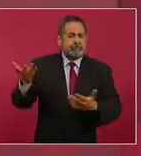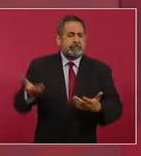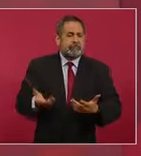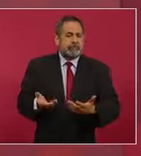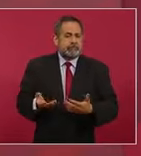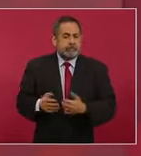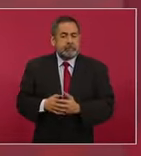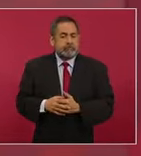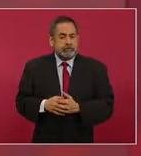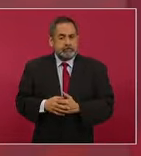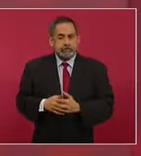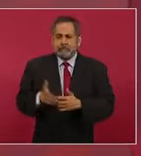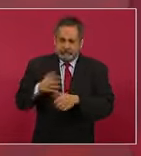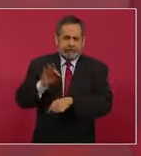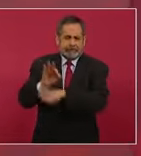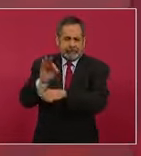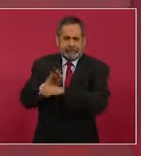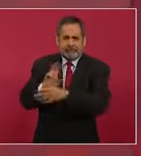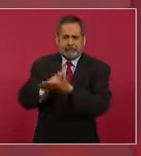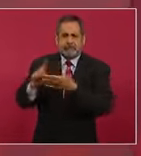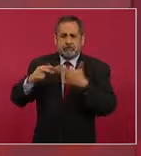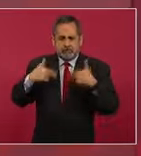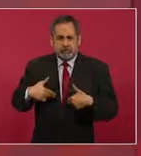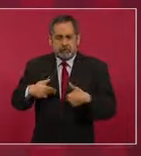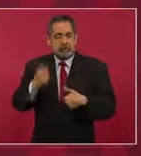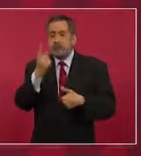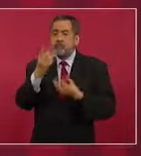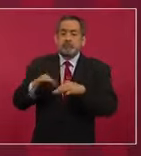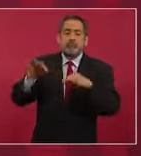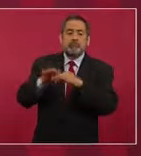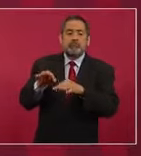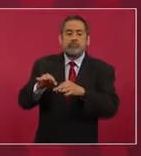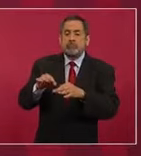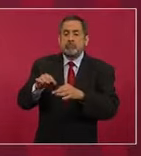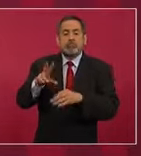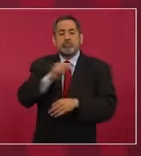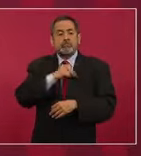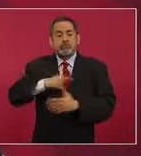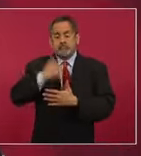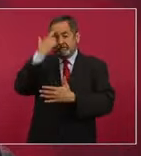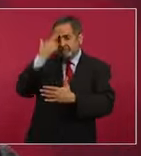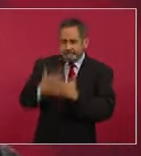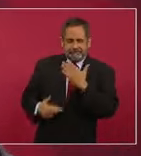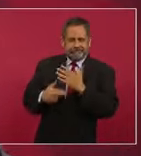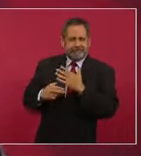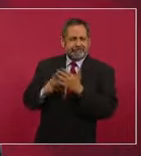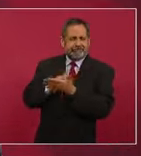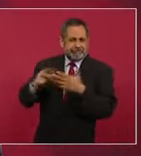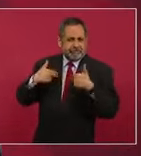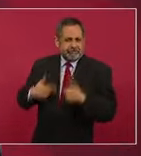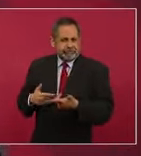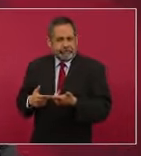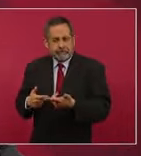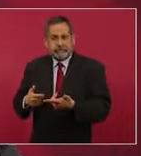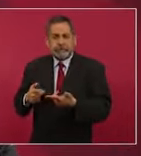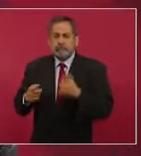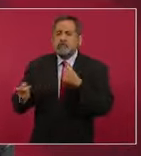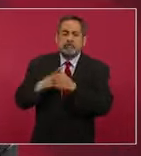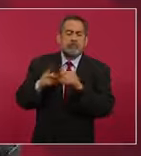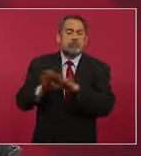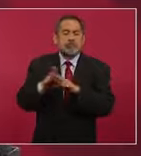Y sí, hay que defender los derechos humanos, pero lo más importante es que no se violen los derechos humanos, y para que no se violen los derechos humanos